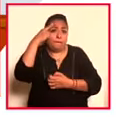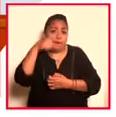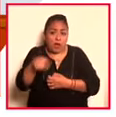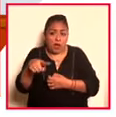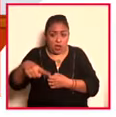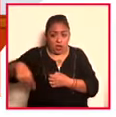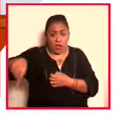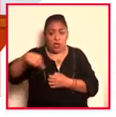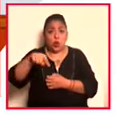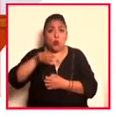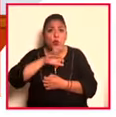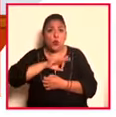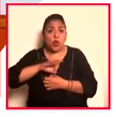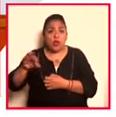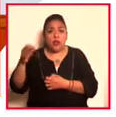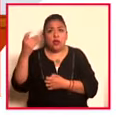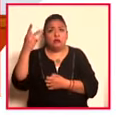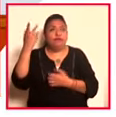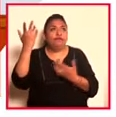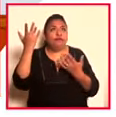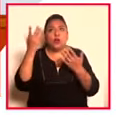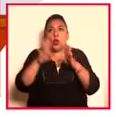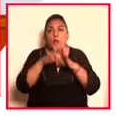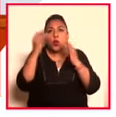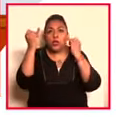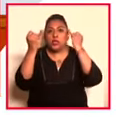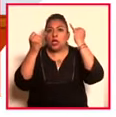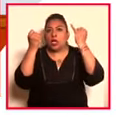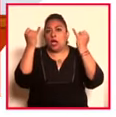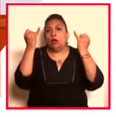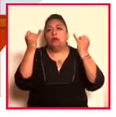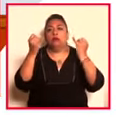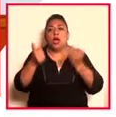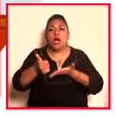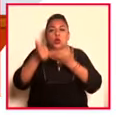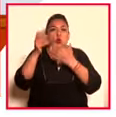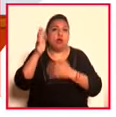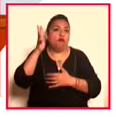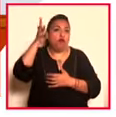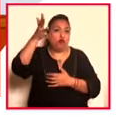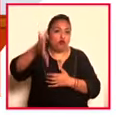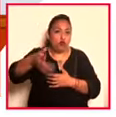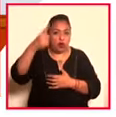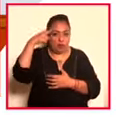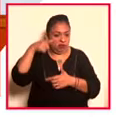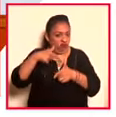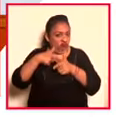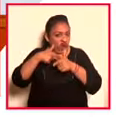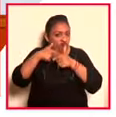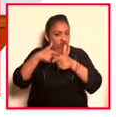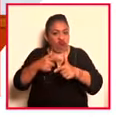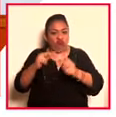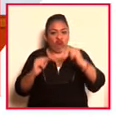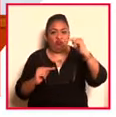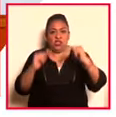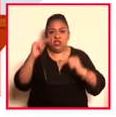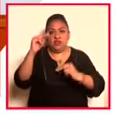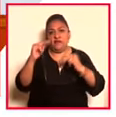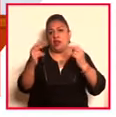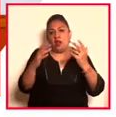construir una ideología que los va a ayudar de grandes a que se mantenga el status quo de las